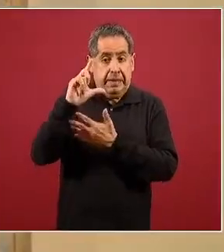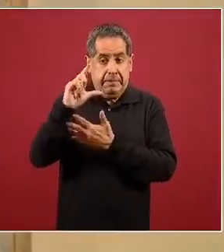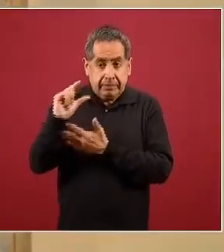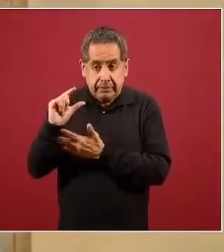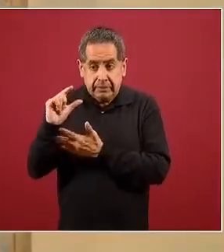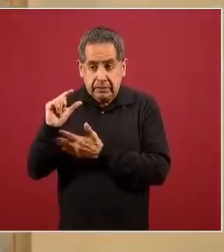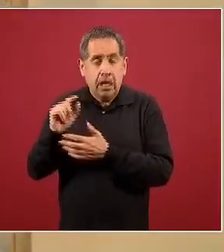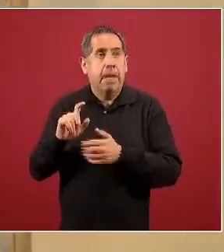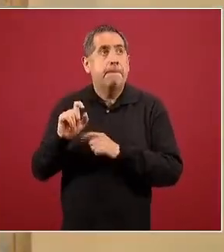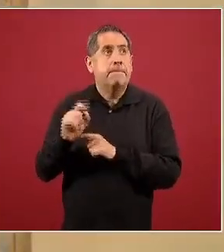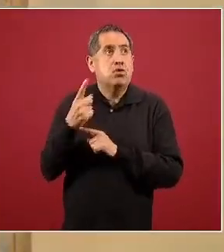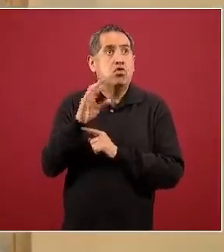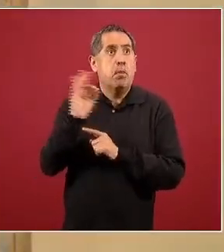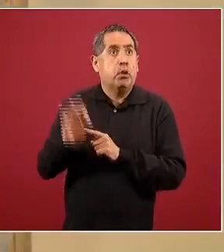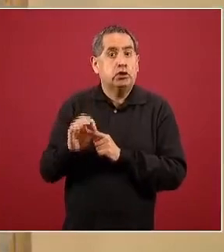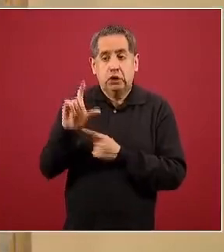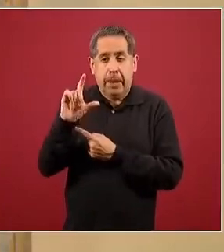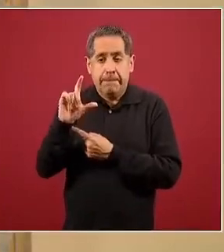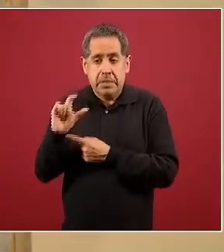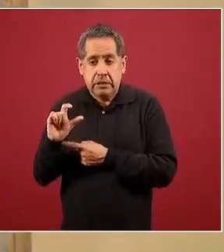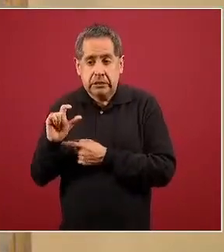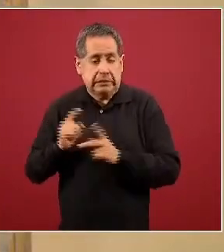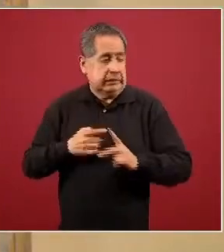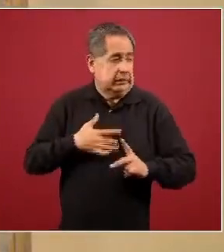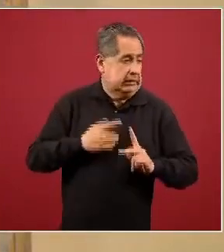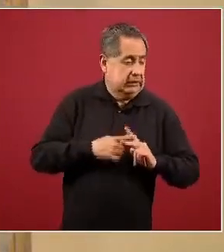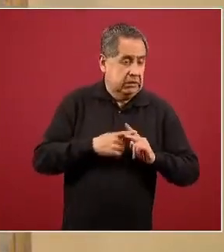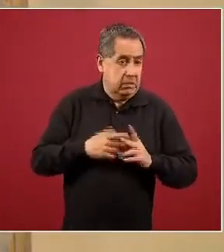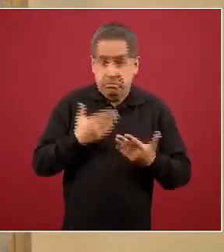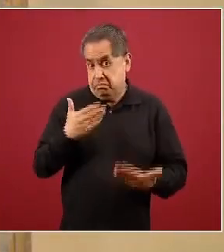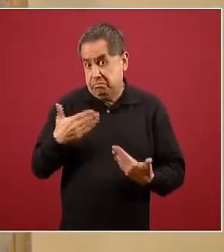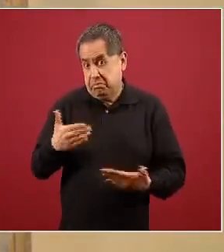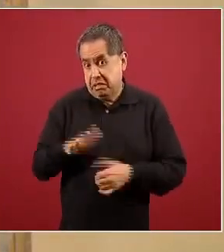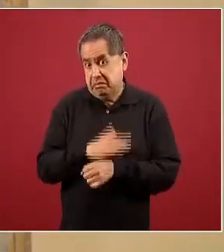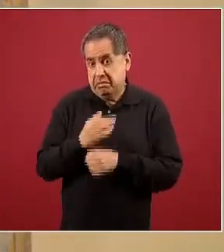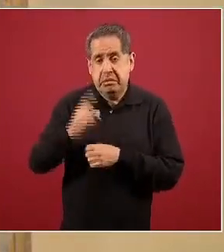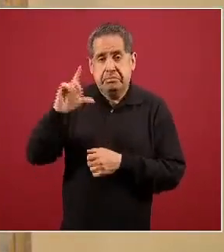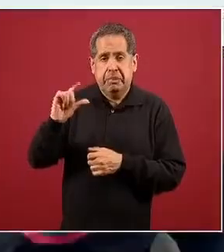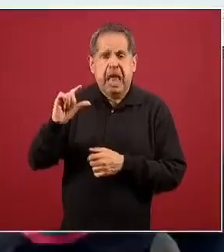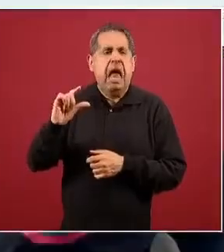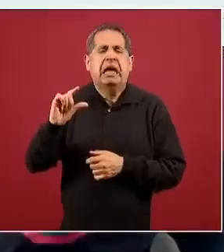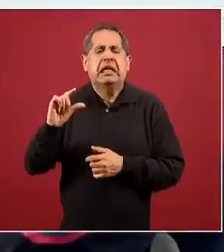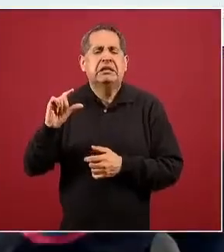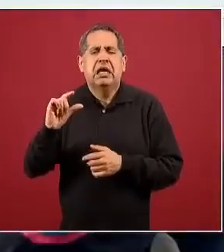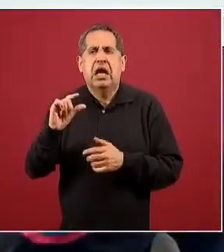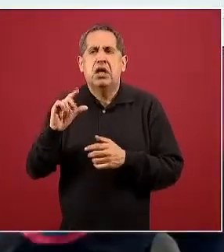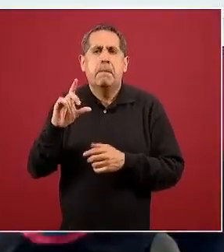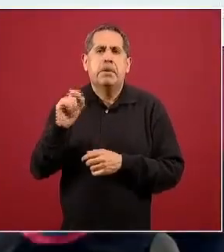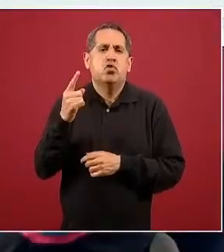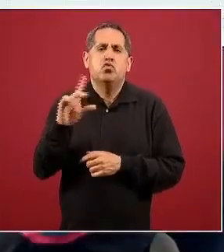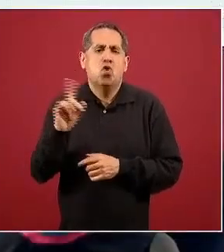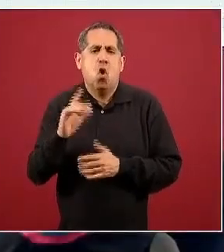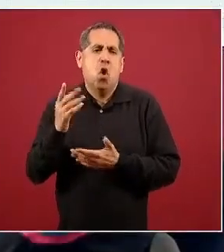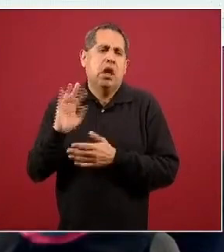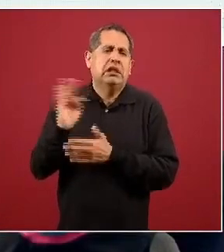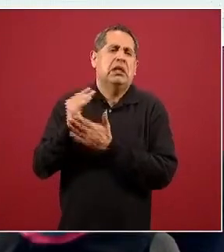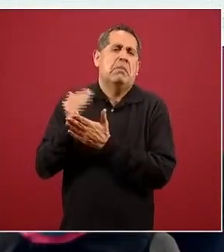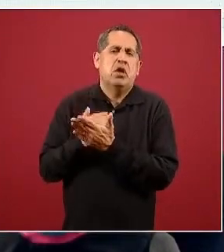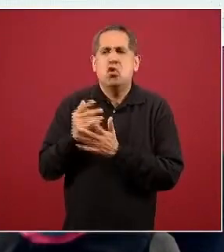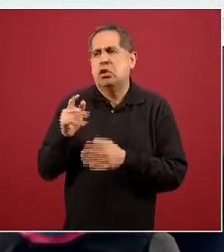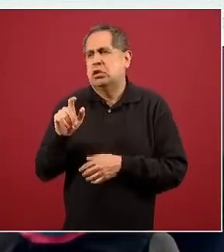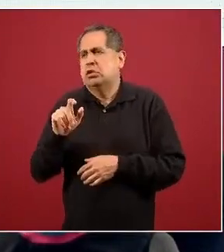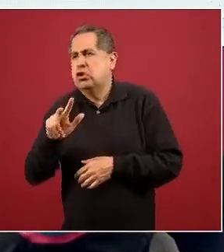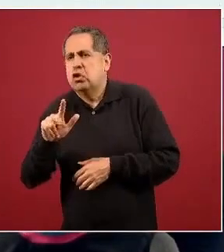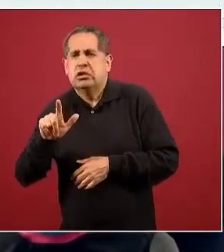disminución del 21% de casos estimados es una buena disminución, puede ser menor a lo que estamos viendo en